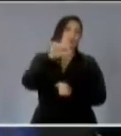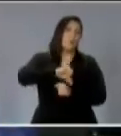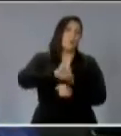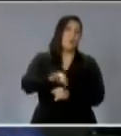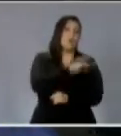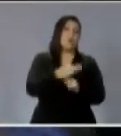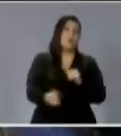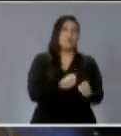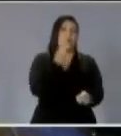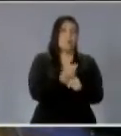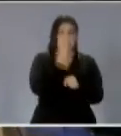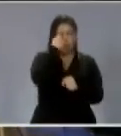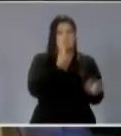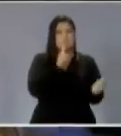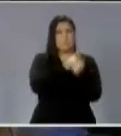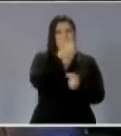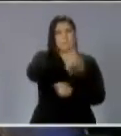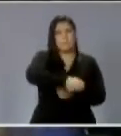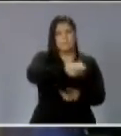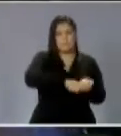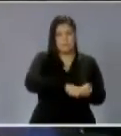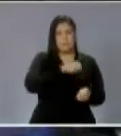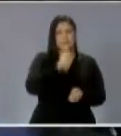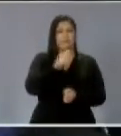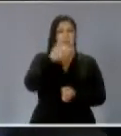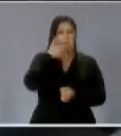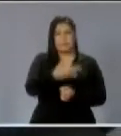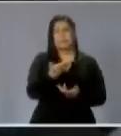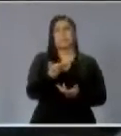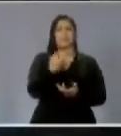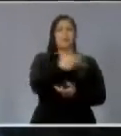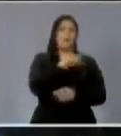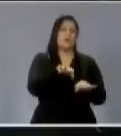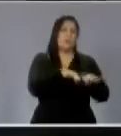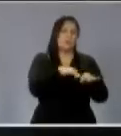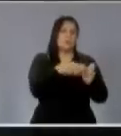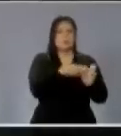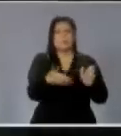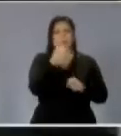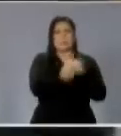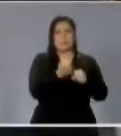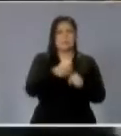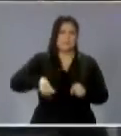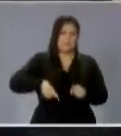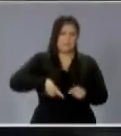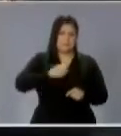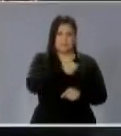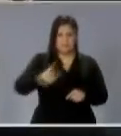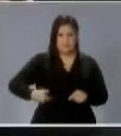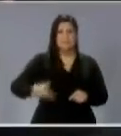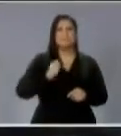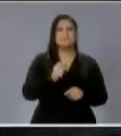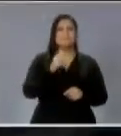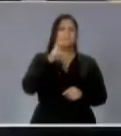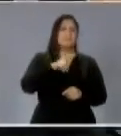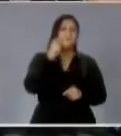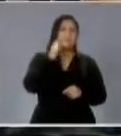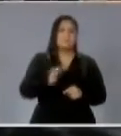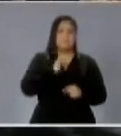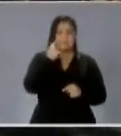los criminales. Así, por lo que el presidente entiende, el gobierno de la República tuvo éxito en la disminución